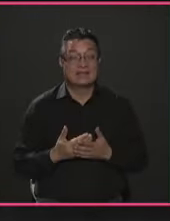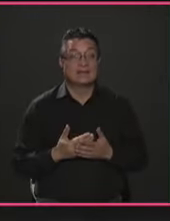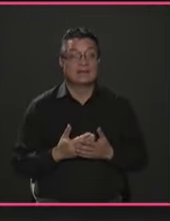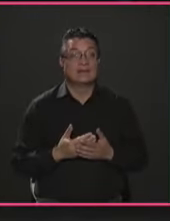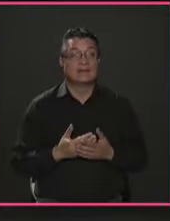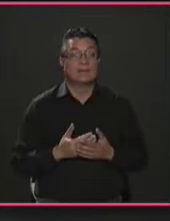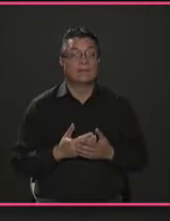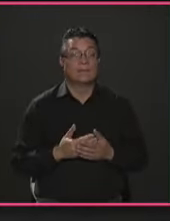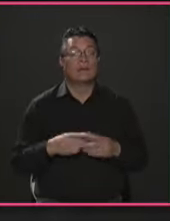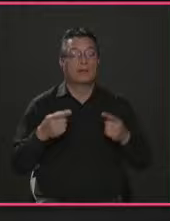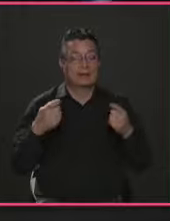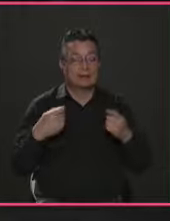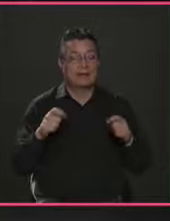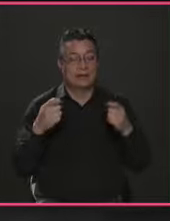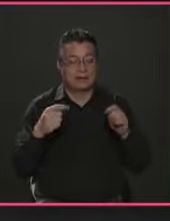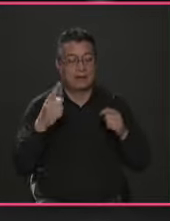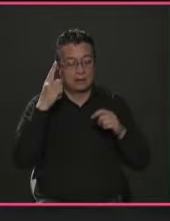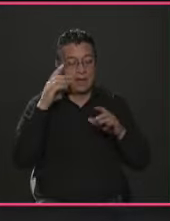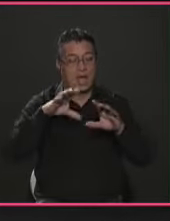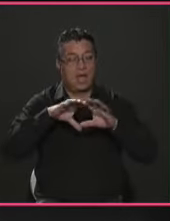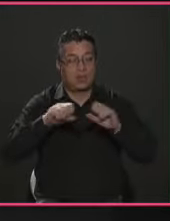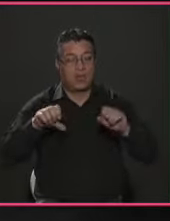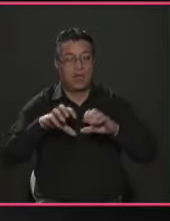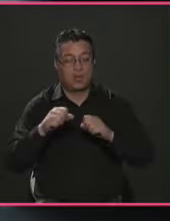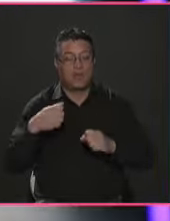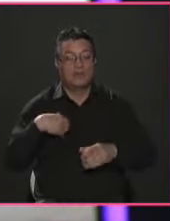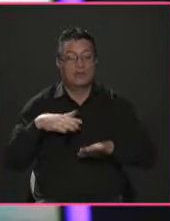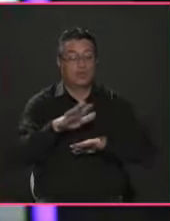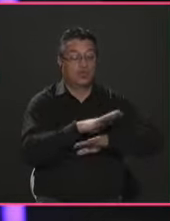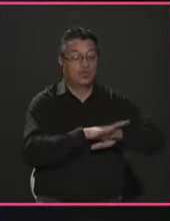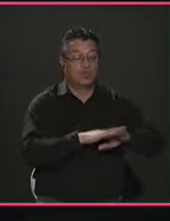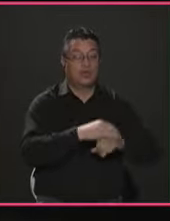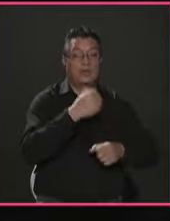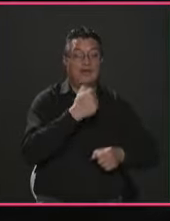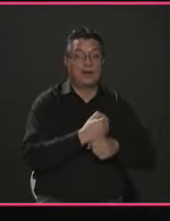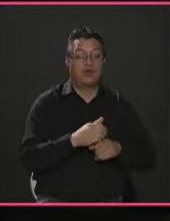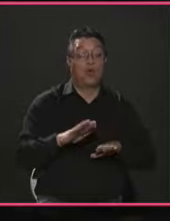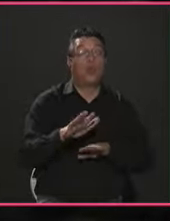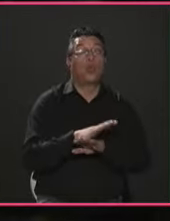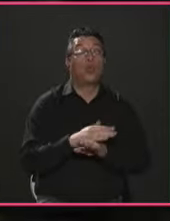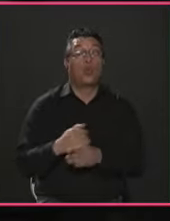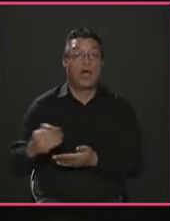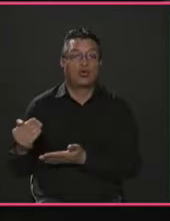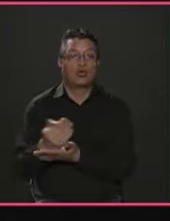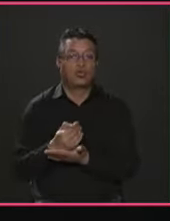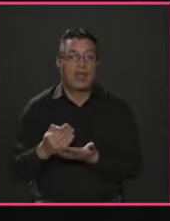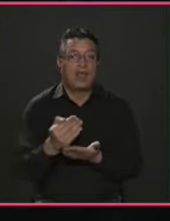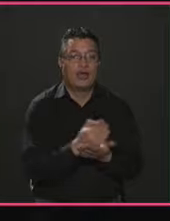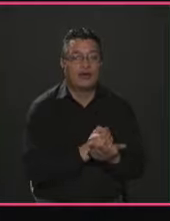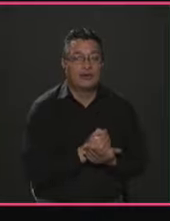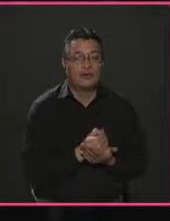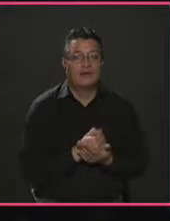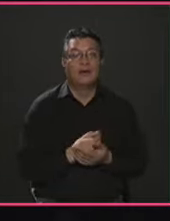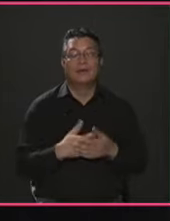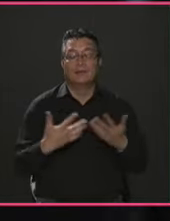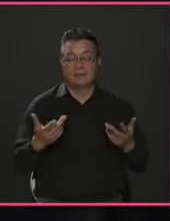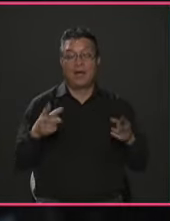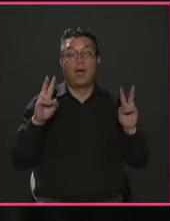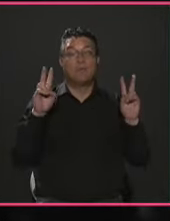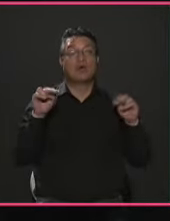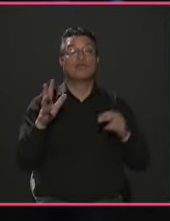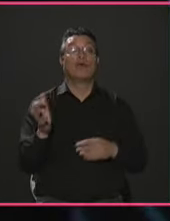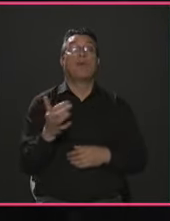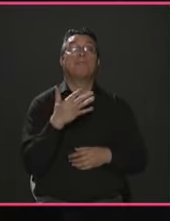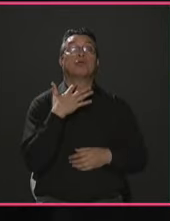años tratando de hacer acuerdos para proteger sus trabajos y sus salarios ahora la razón por la cual el